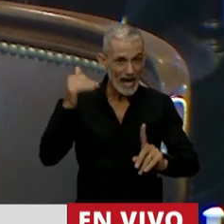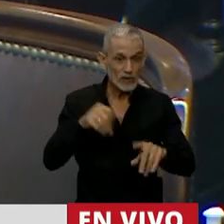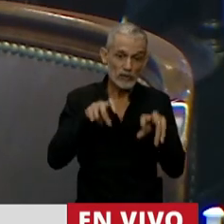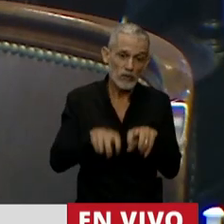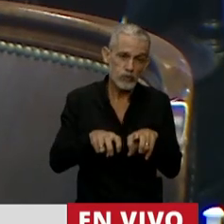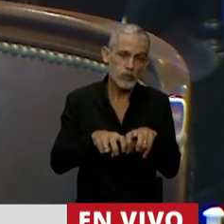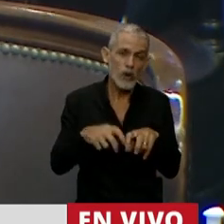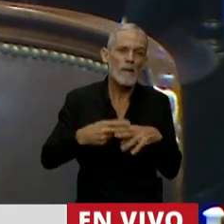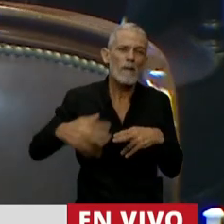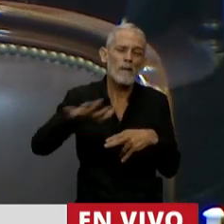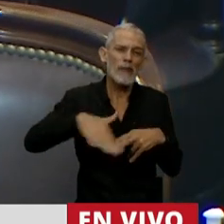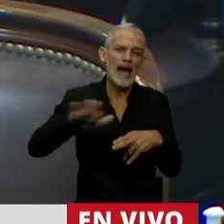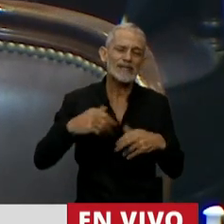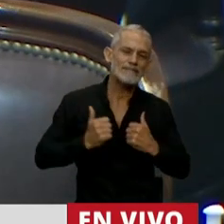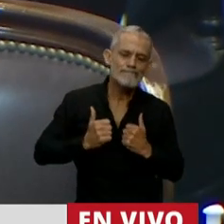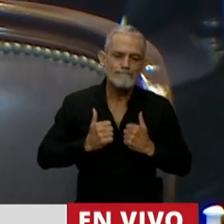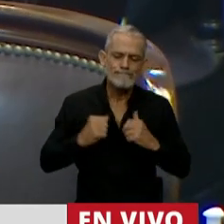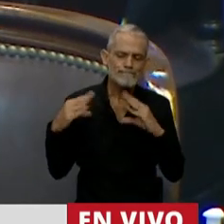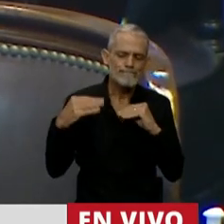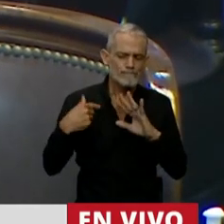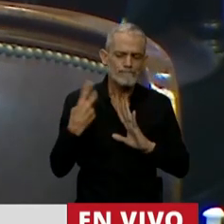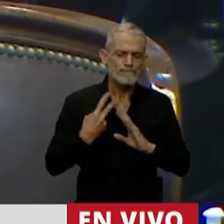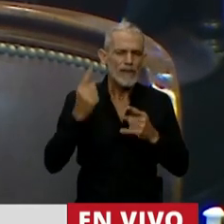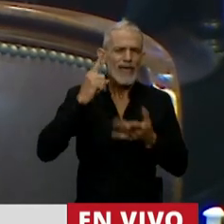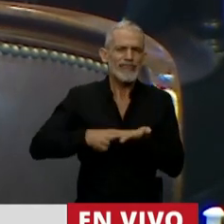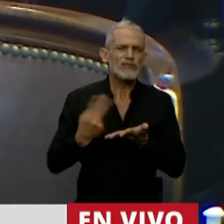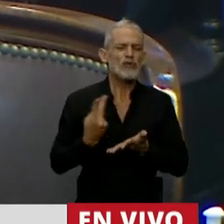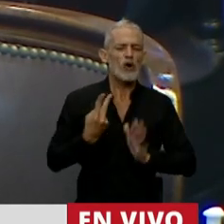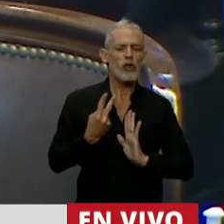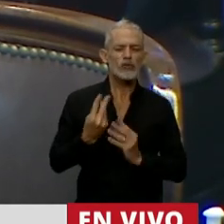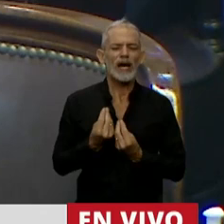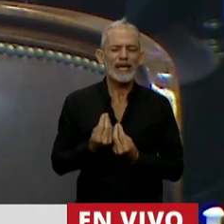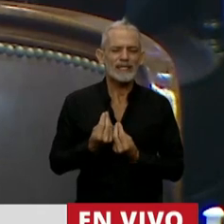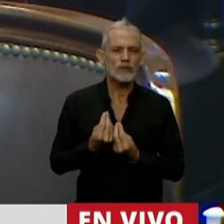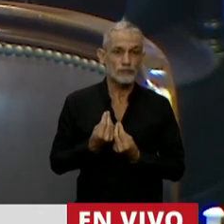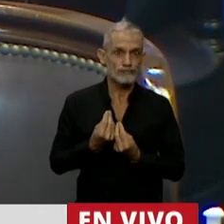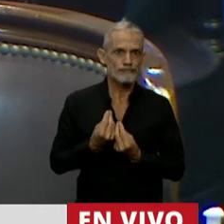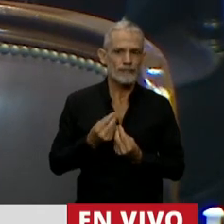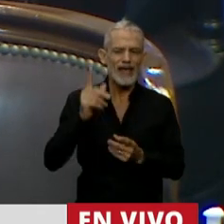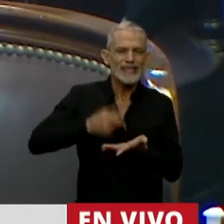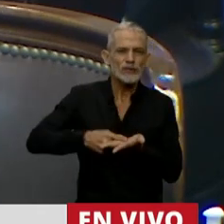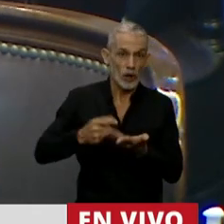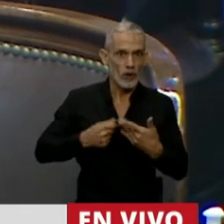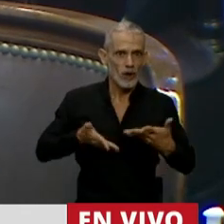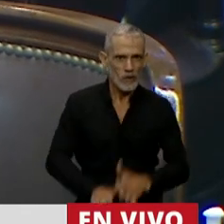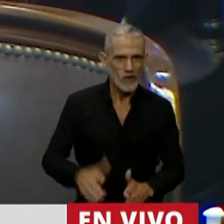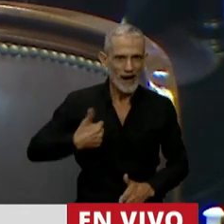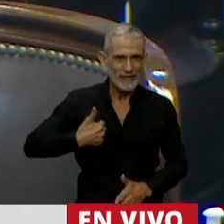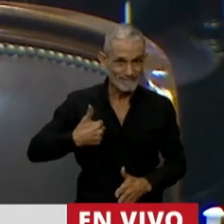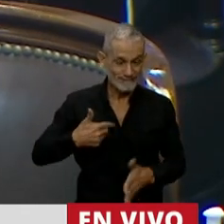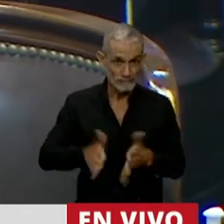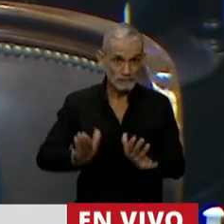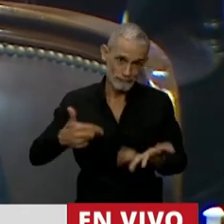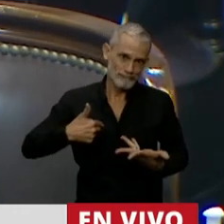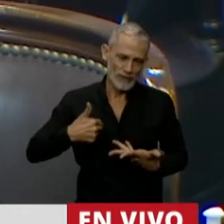en un banquito en la plaza, dijeron no queremos hablar con nadie, entre nosotros queremos decidir qué hacer y eligieron tenerme. ¿Y por qué les cuento hoy esta historia?